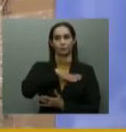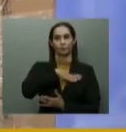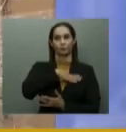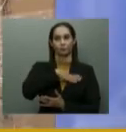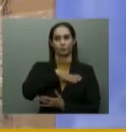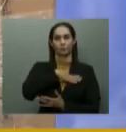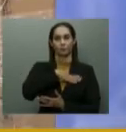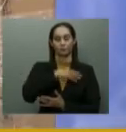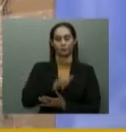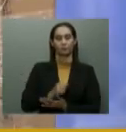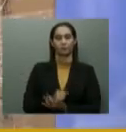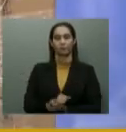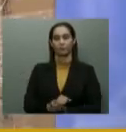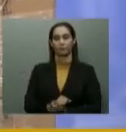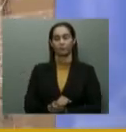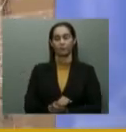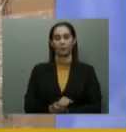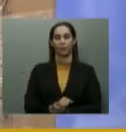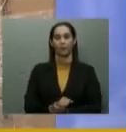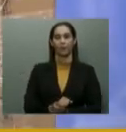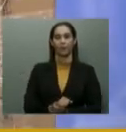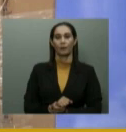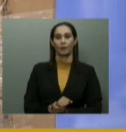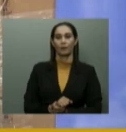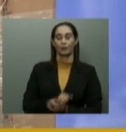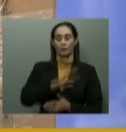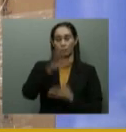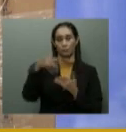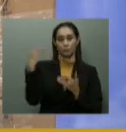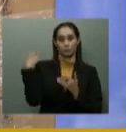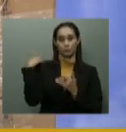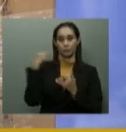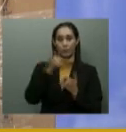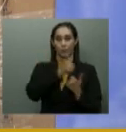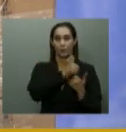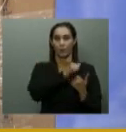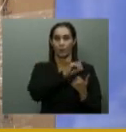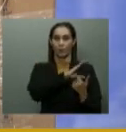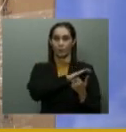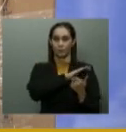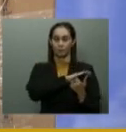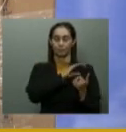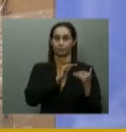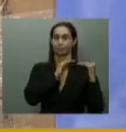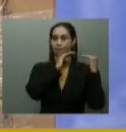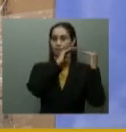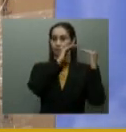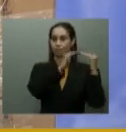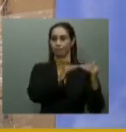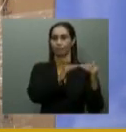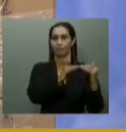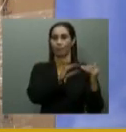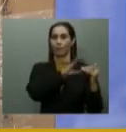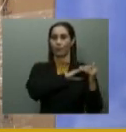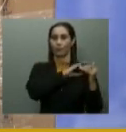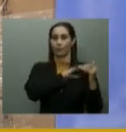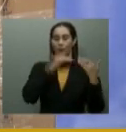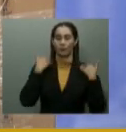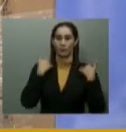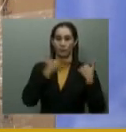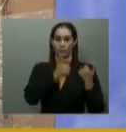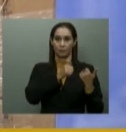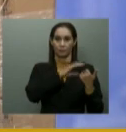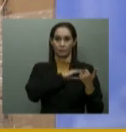y muchas de estas actuaciones han superado la agresión que reciben de parte de la ciudadanía y